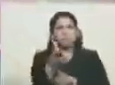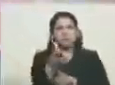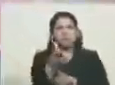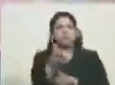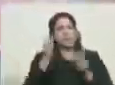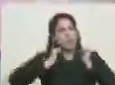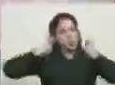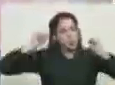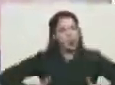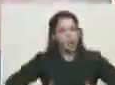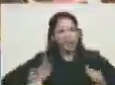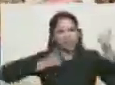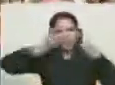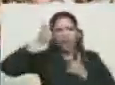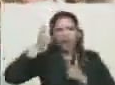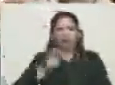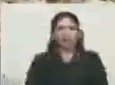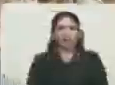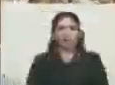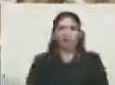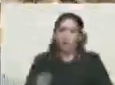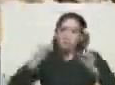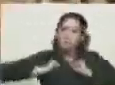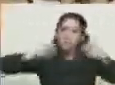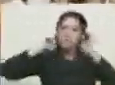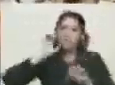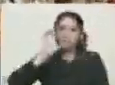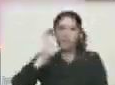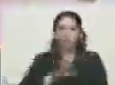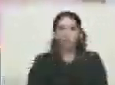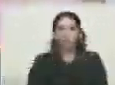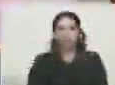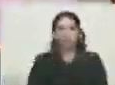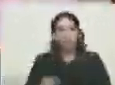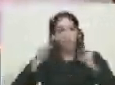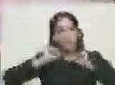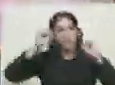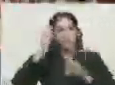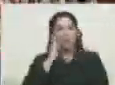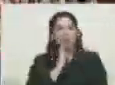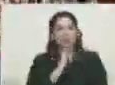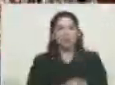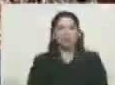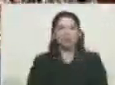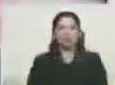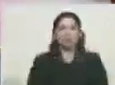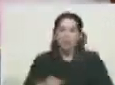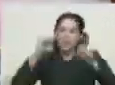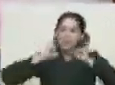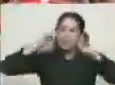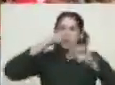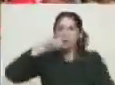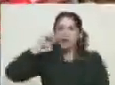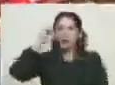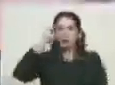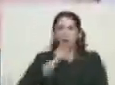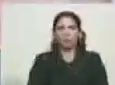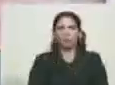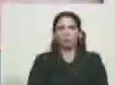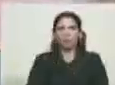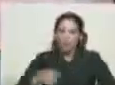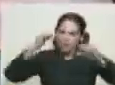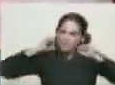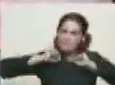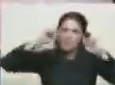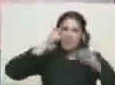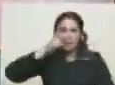morral de Chávez en la espalda! ¡Que viva la patria! ¡Que viva Bolívar! ¡Que viva Maduro! ¡Que viva el